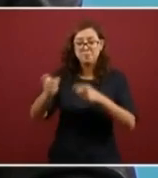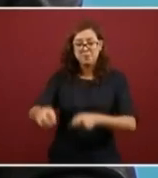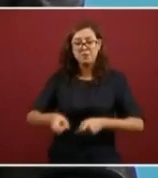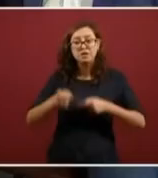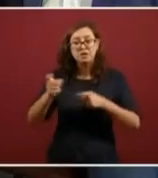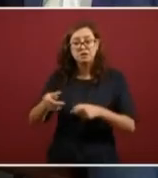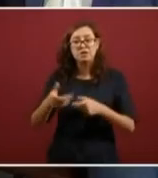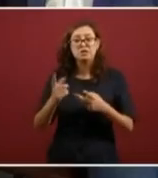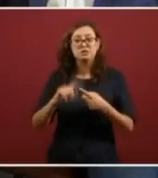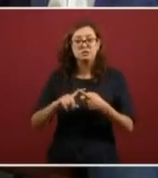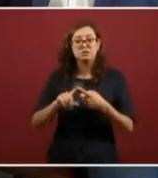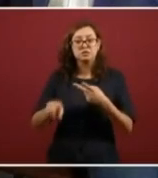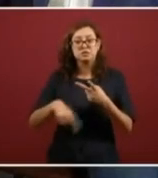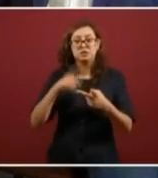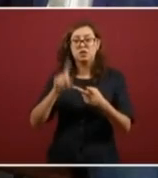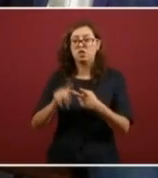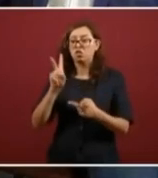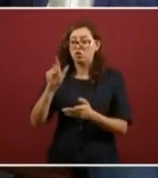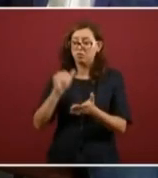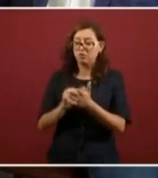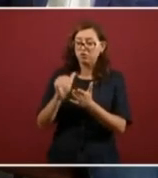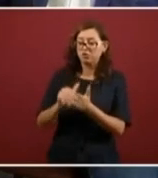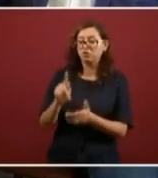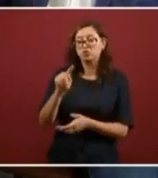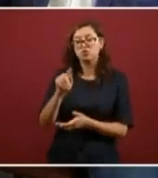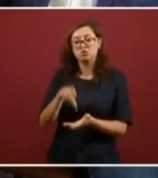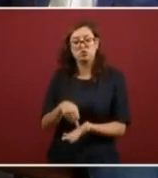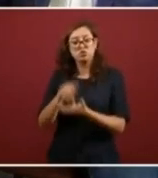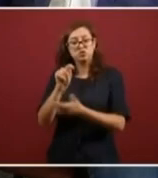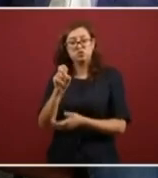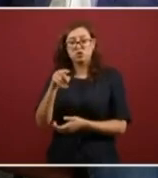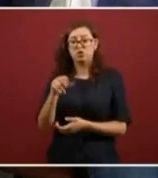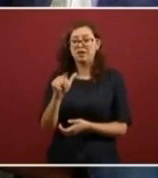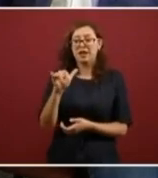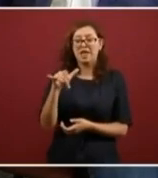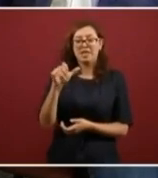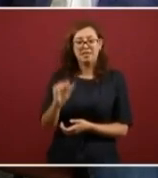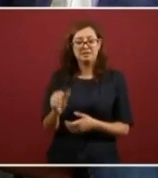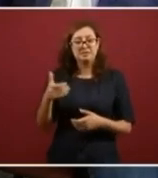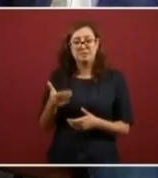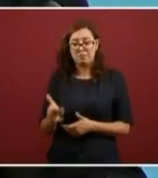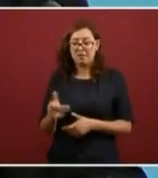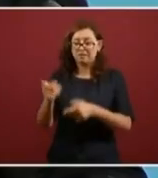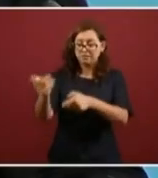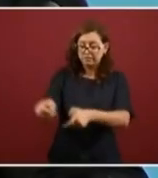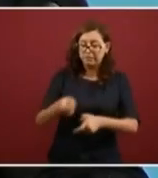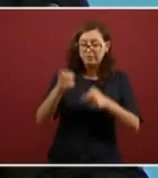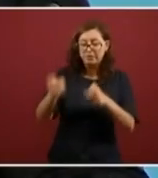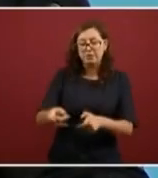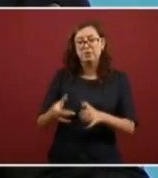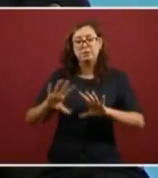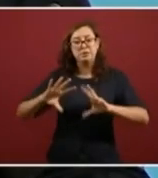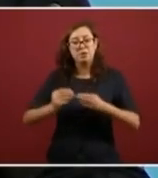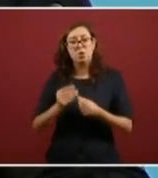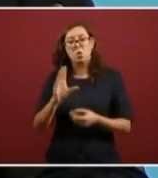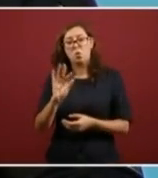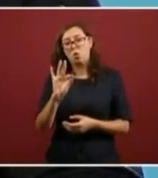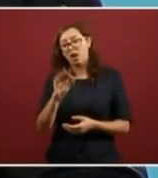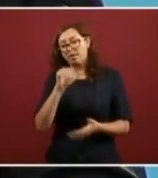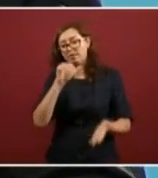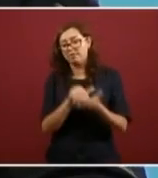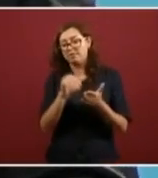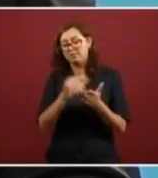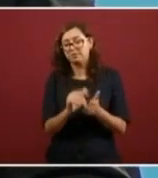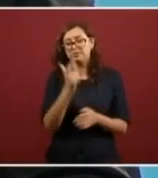pesar de las 2 millones de toneladas que producimos anualmente en promedio y de un valor de producción de alrededor de 40,000 millones de